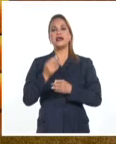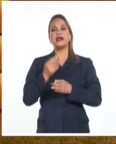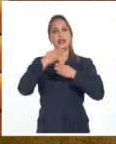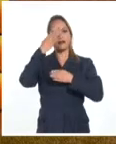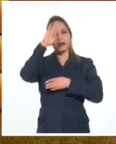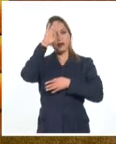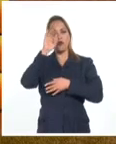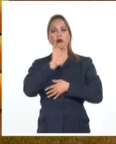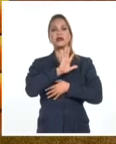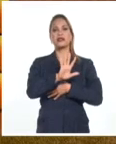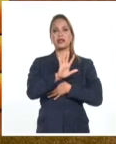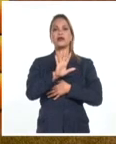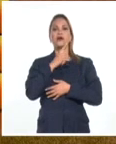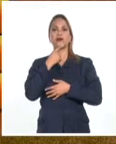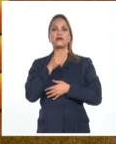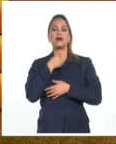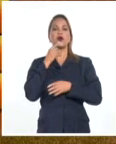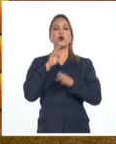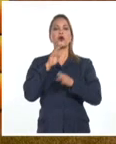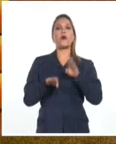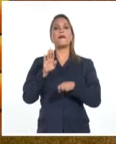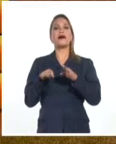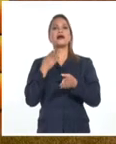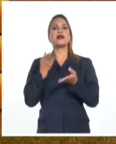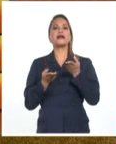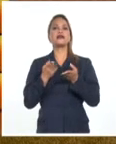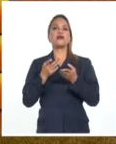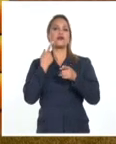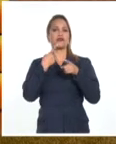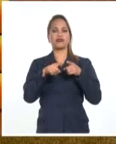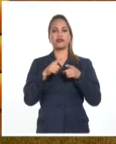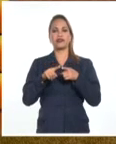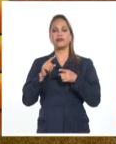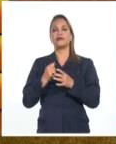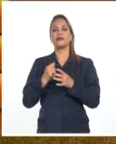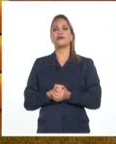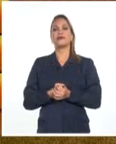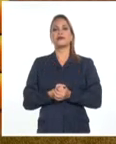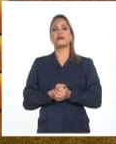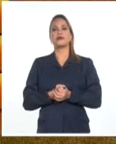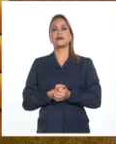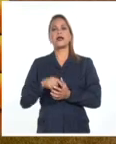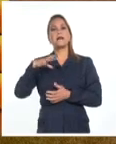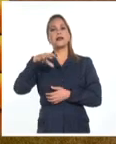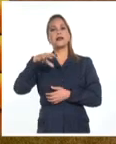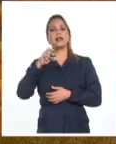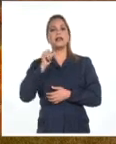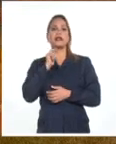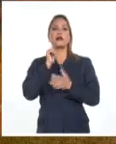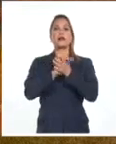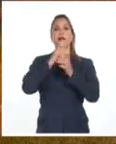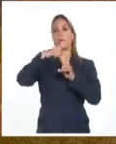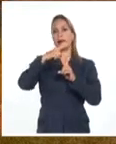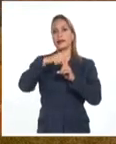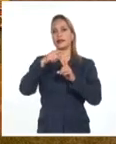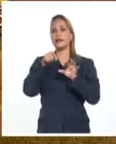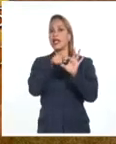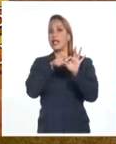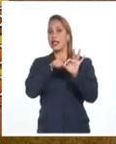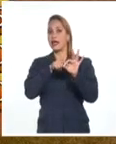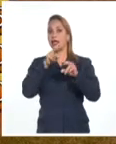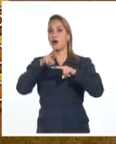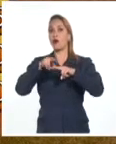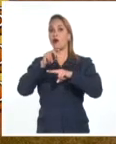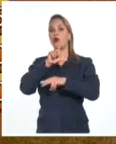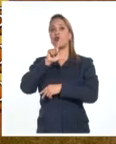está a 5 juegos con respecto a los que más ganan en la cima. Los conjuntos de Pinar, Matanzas, La Isla y